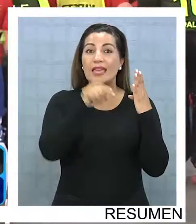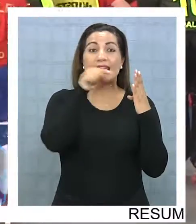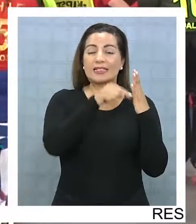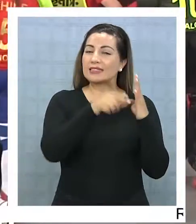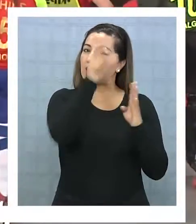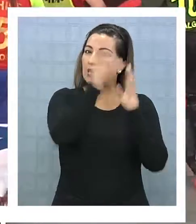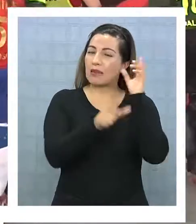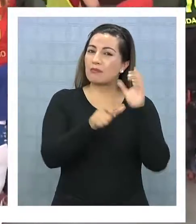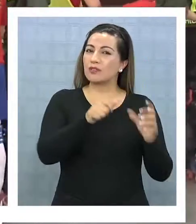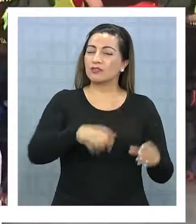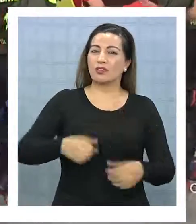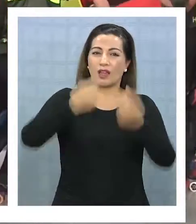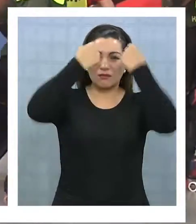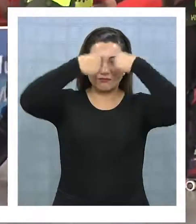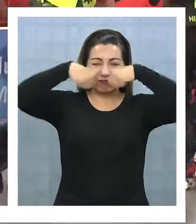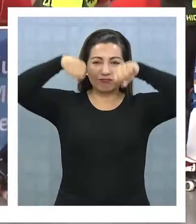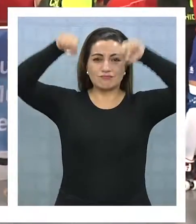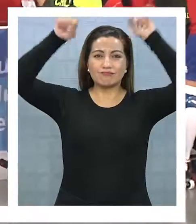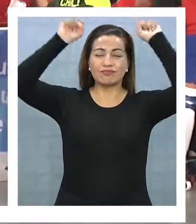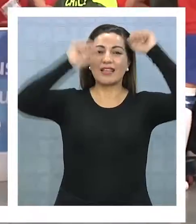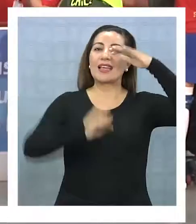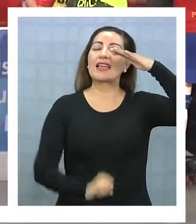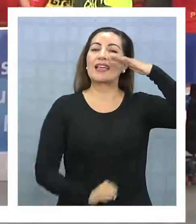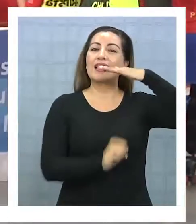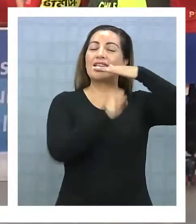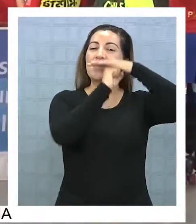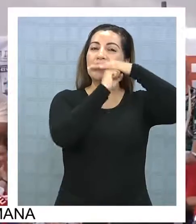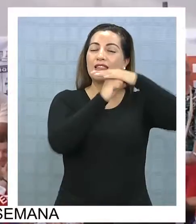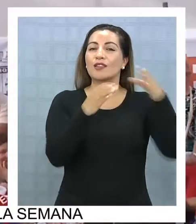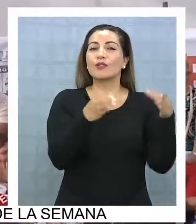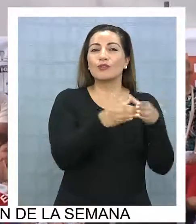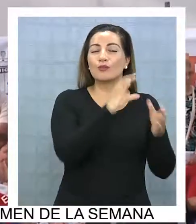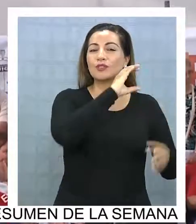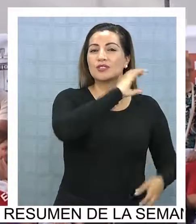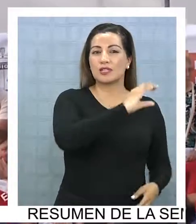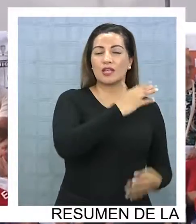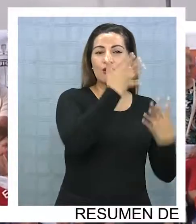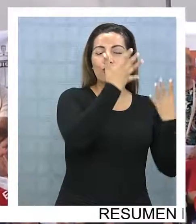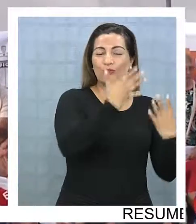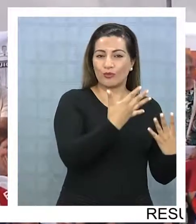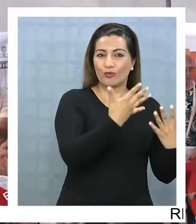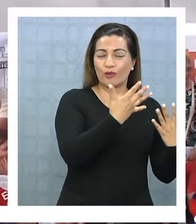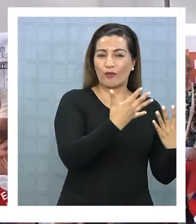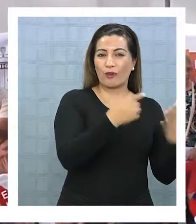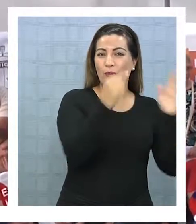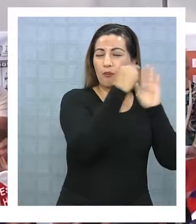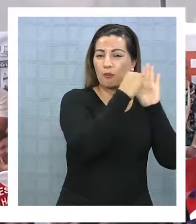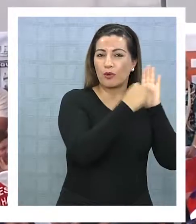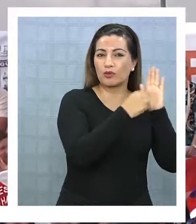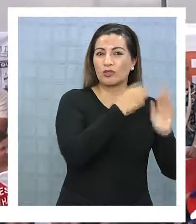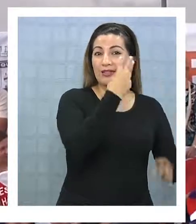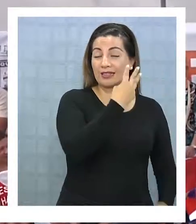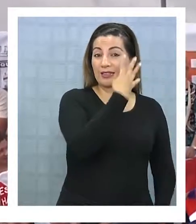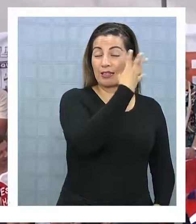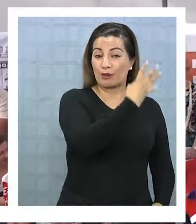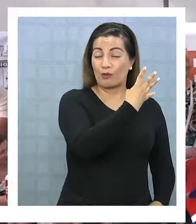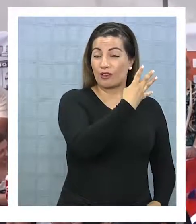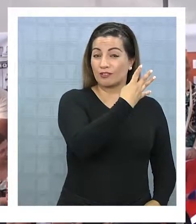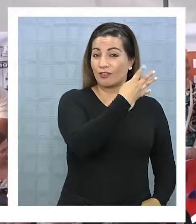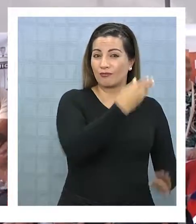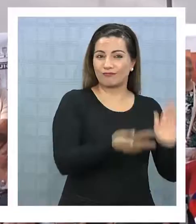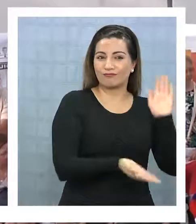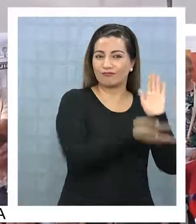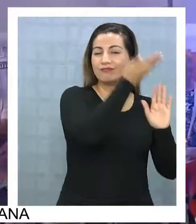artífices del triunfo que dejó a Chile como líder del grupo C con nueve puntos, 34 goles a favor y ninguno en contra.